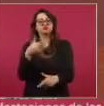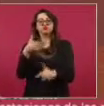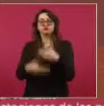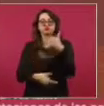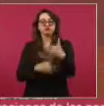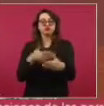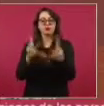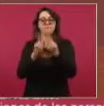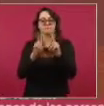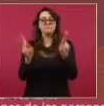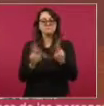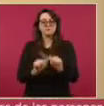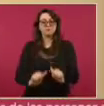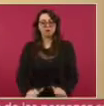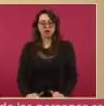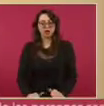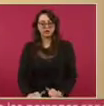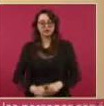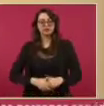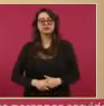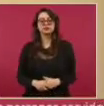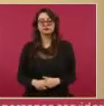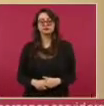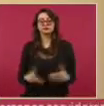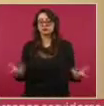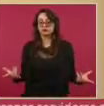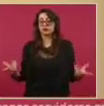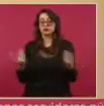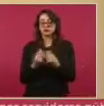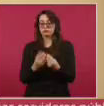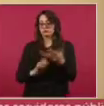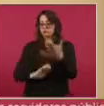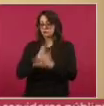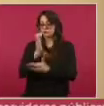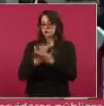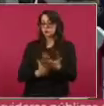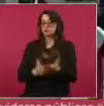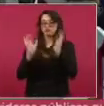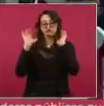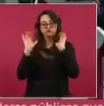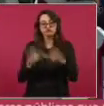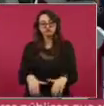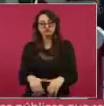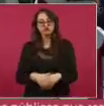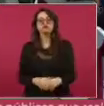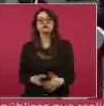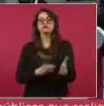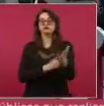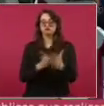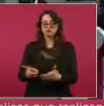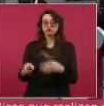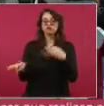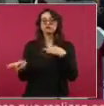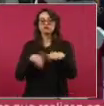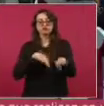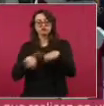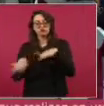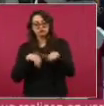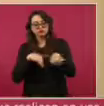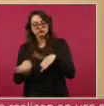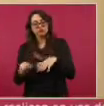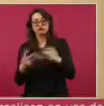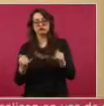social. Ahí está la contratación colectiva de trabajo, ahí está el derecho laboral, ahí están